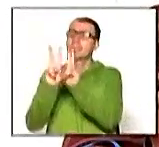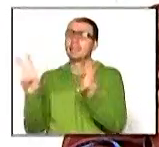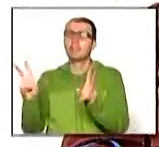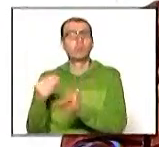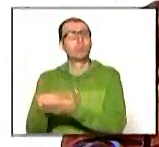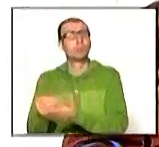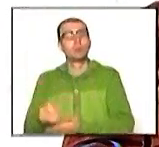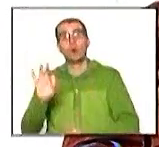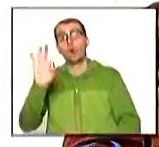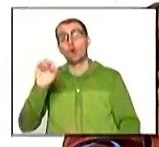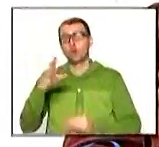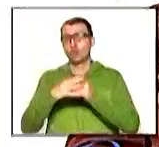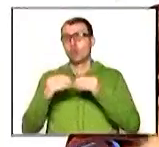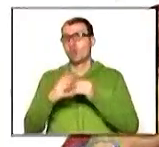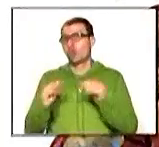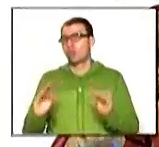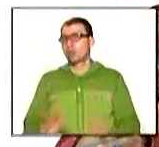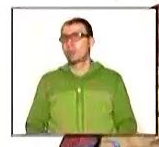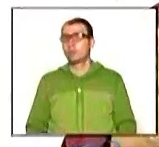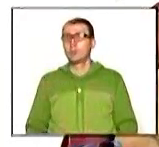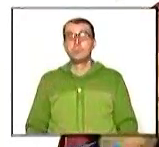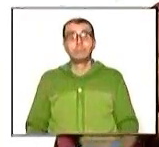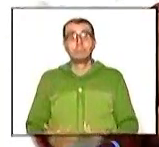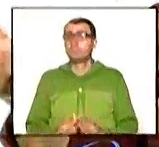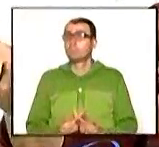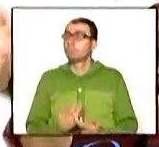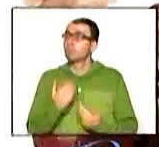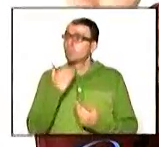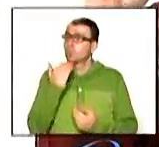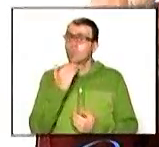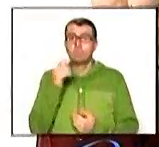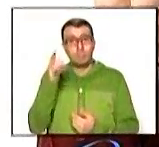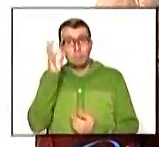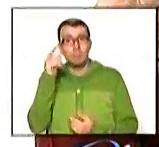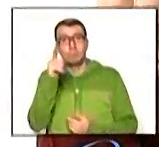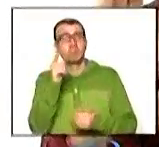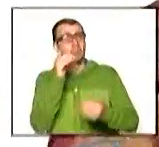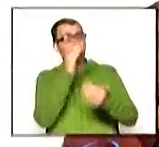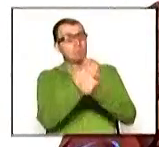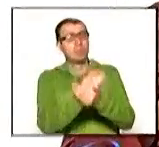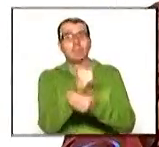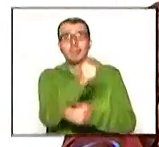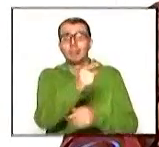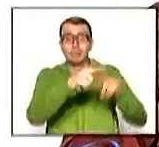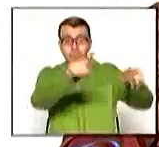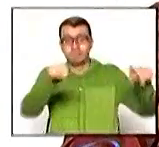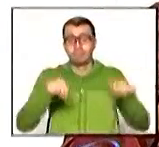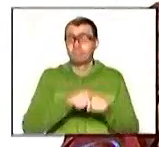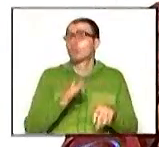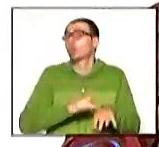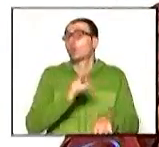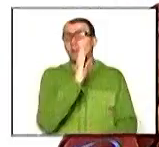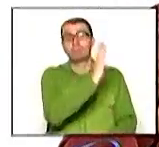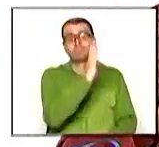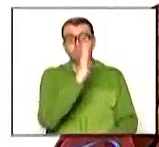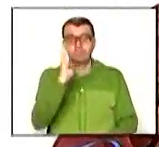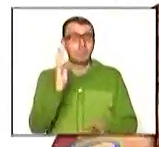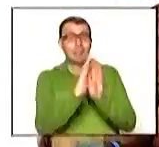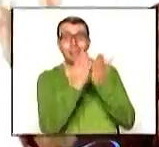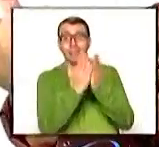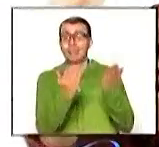$8. Entonces, no sé si seguramente en una librería, tendría que ir usted a una librería de Pereira, una